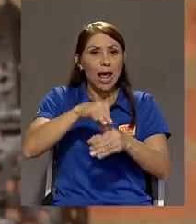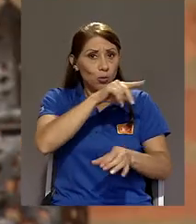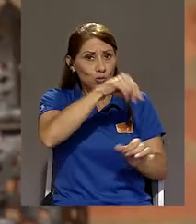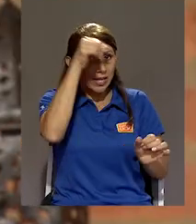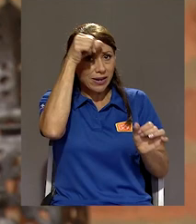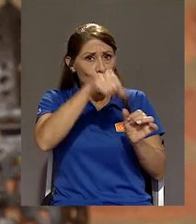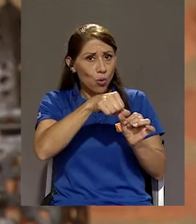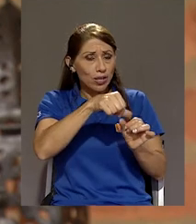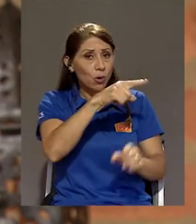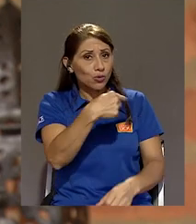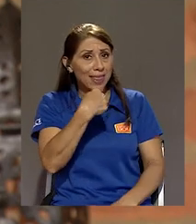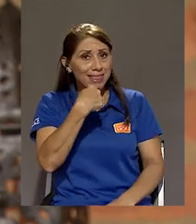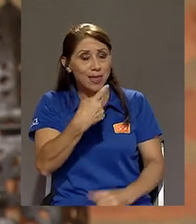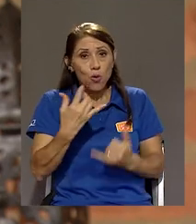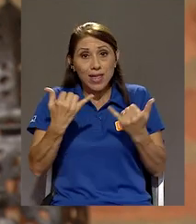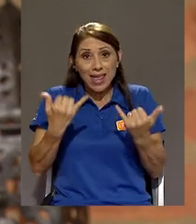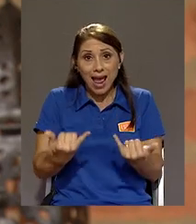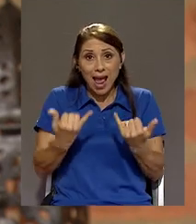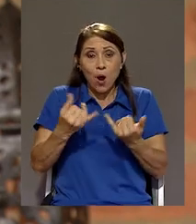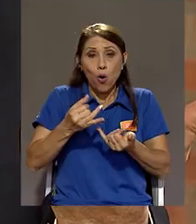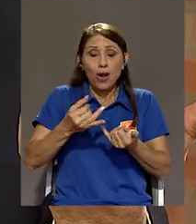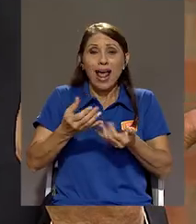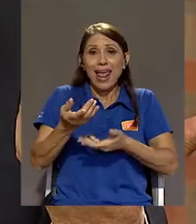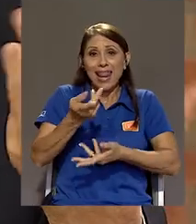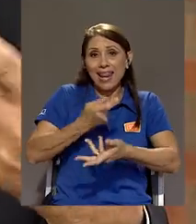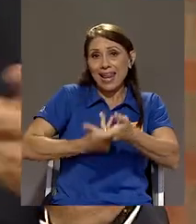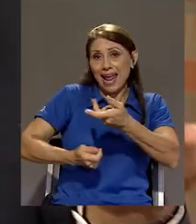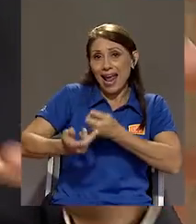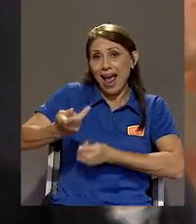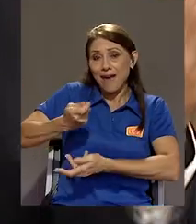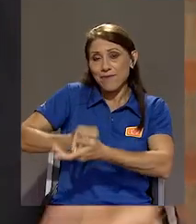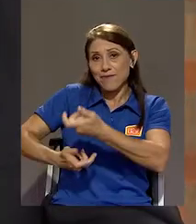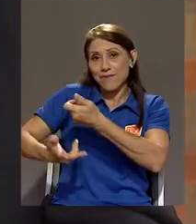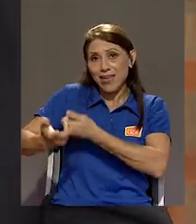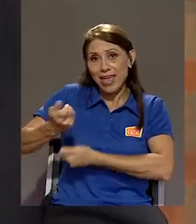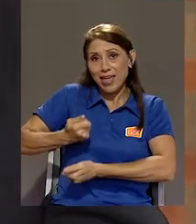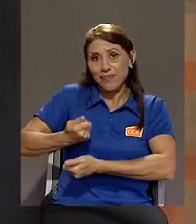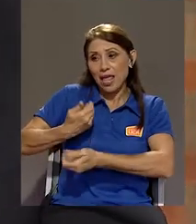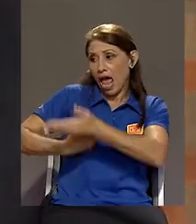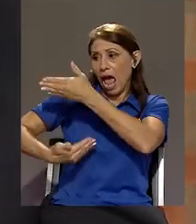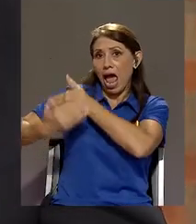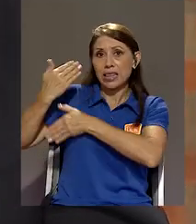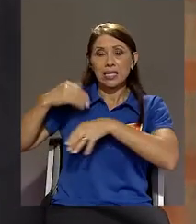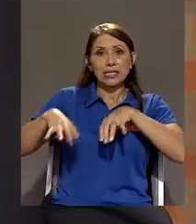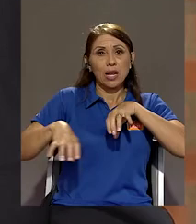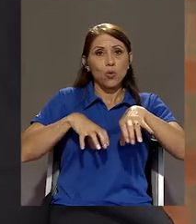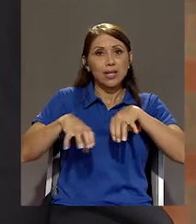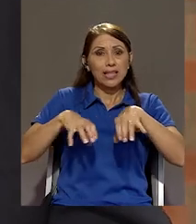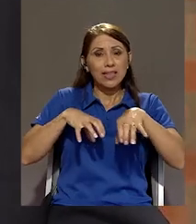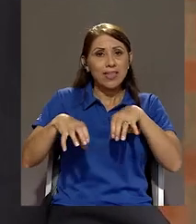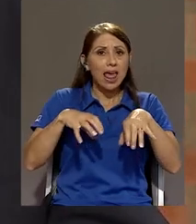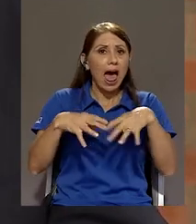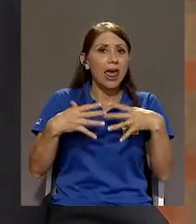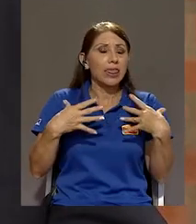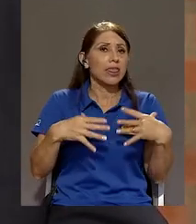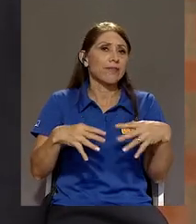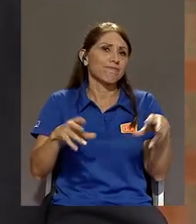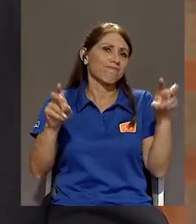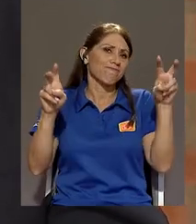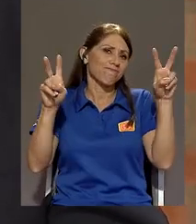mencionó cómo el café se ha transformado de una actividad marginal y, comillas,